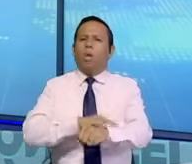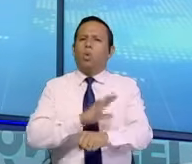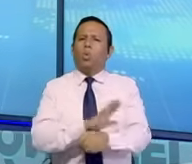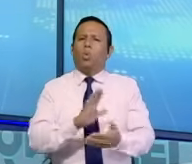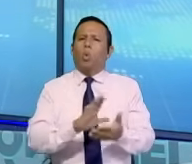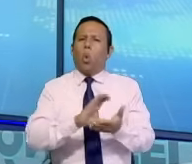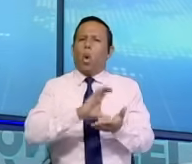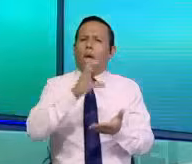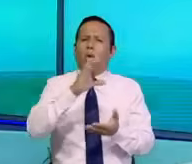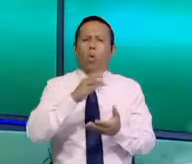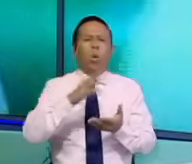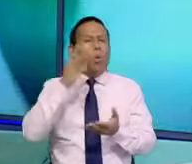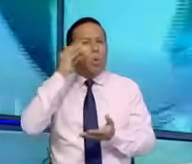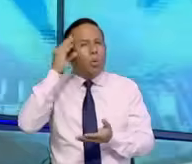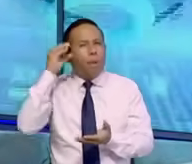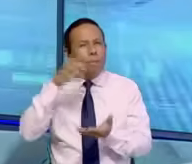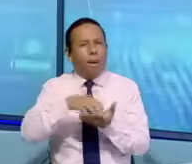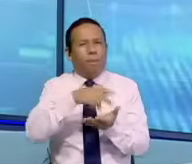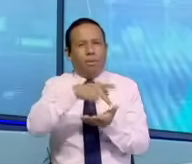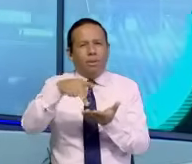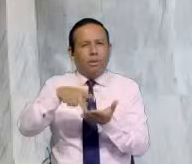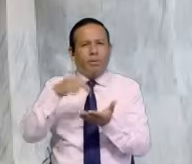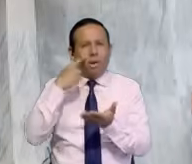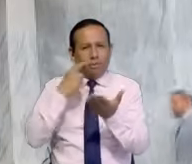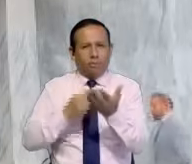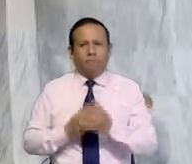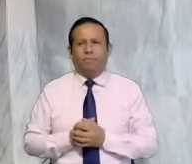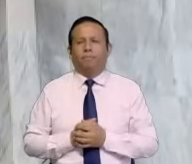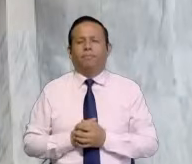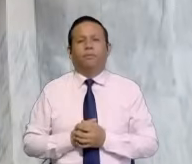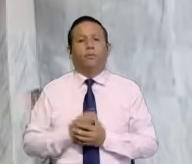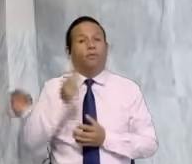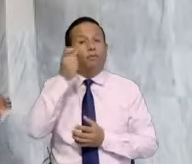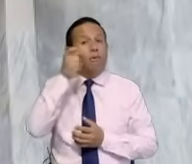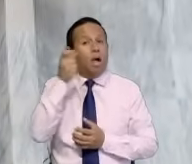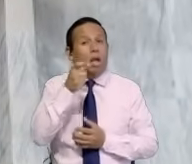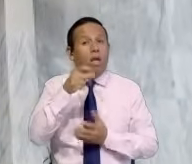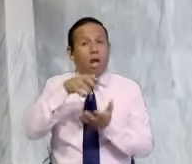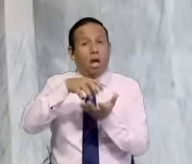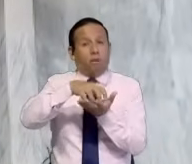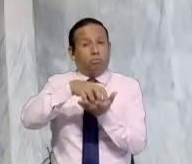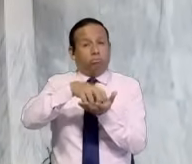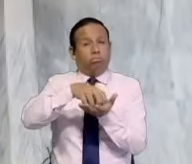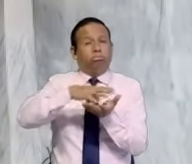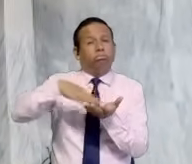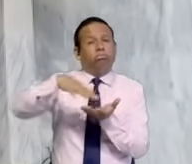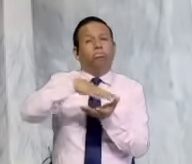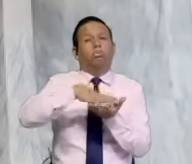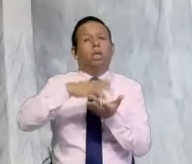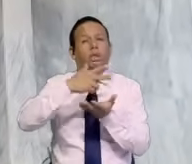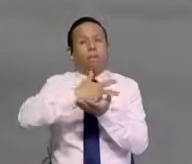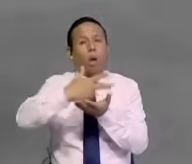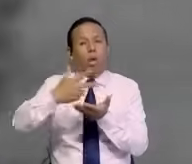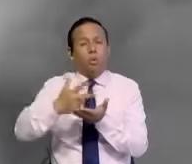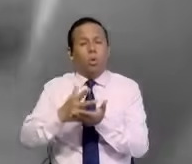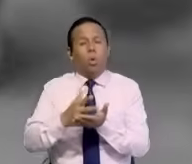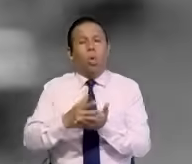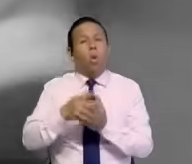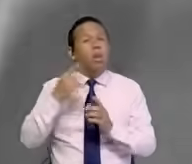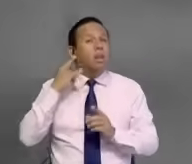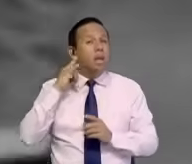provincia de Chimborazo. La Fiscalía de Chimborazo formuló cargos contra la adolescente de 15 años por